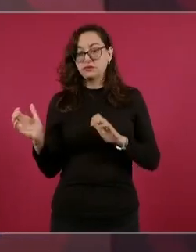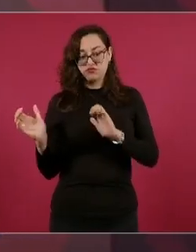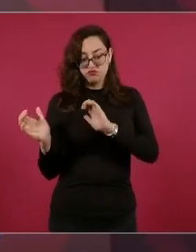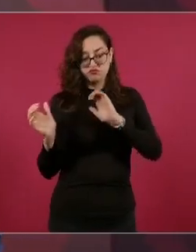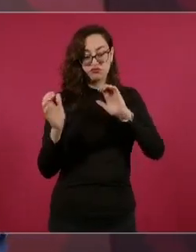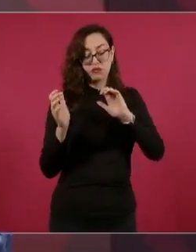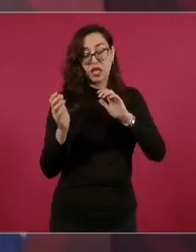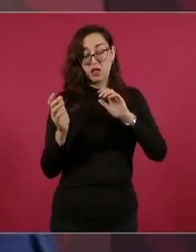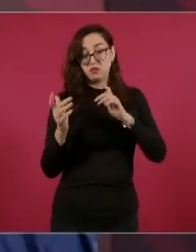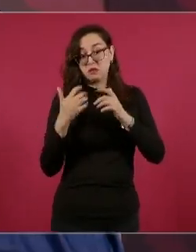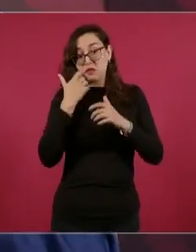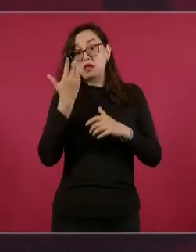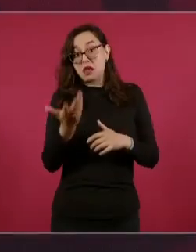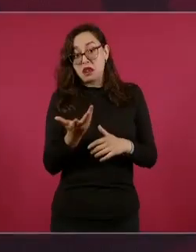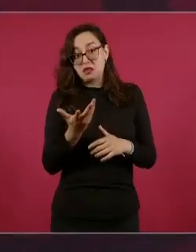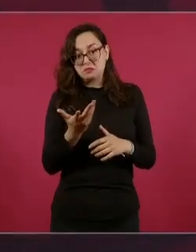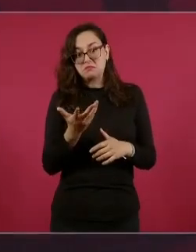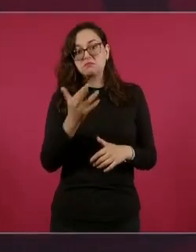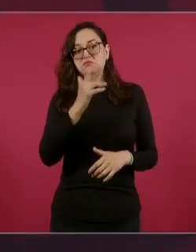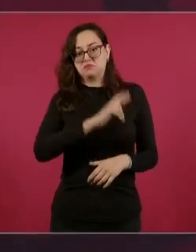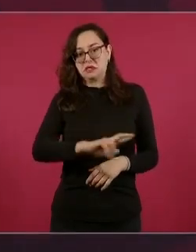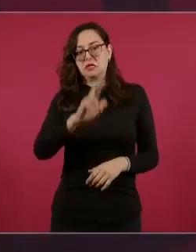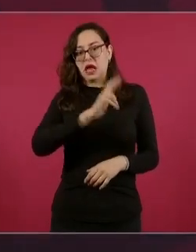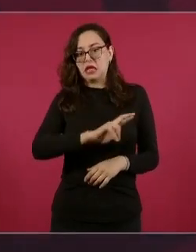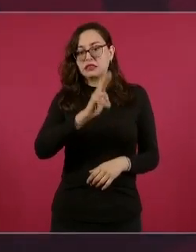trabajadores, y el trabajador